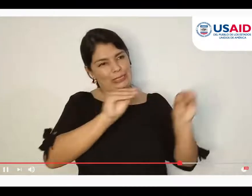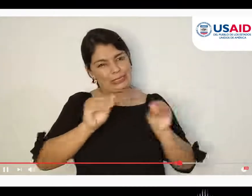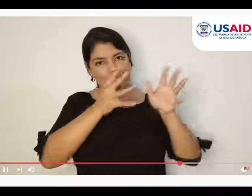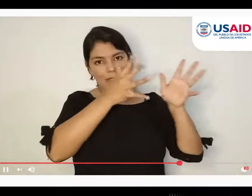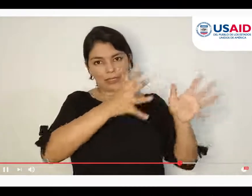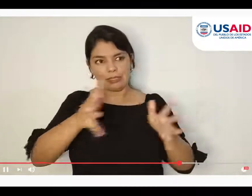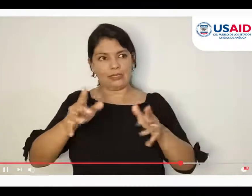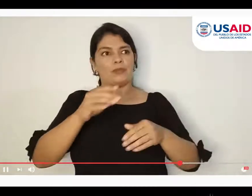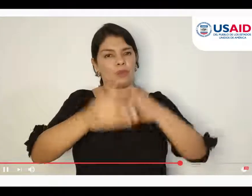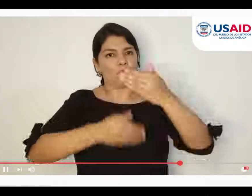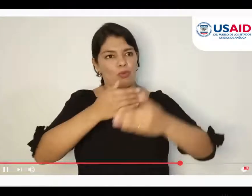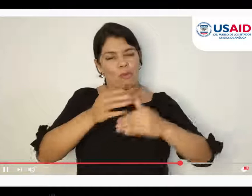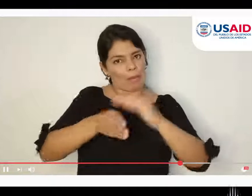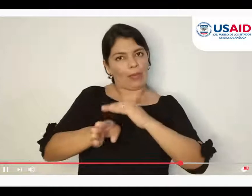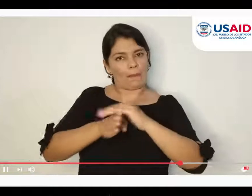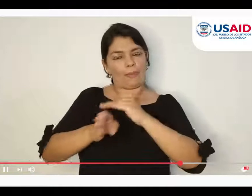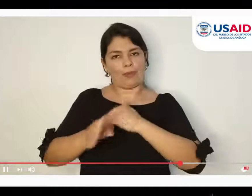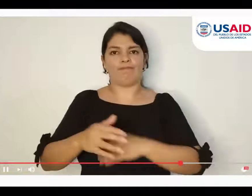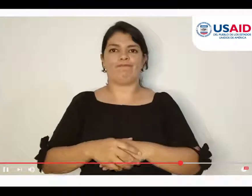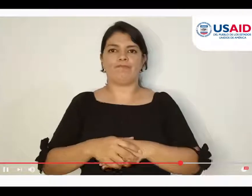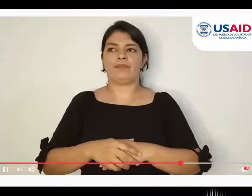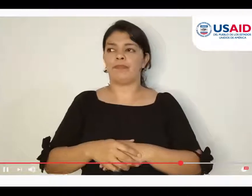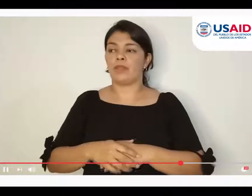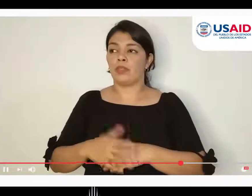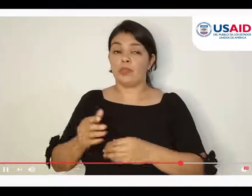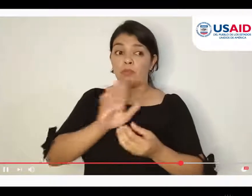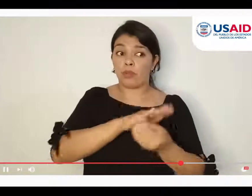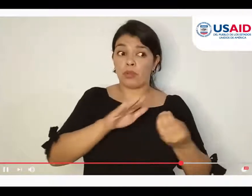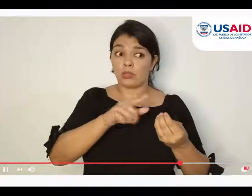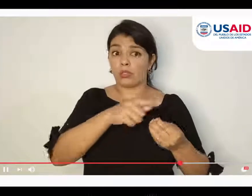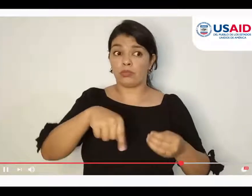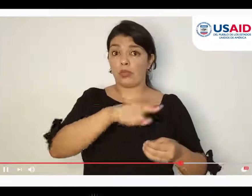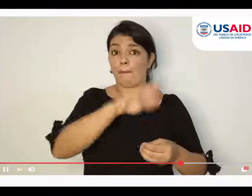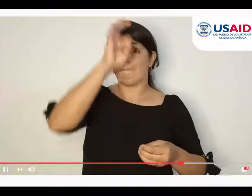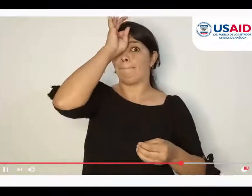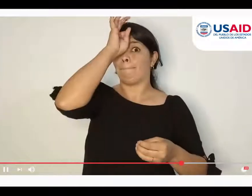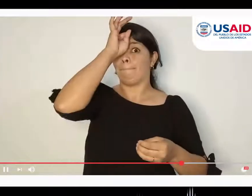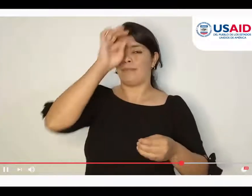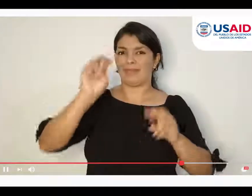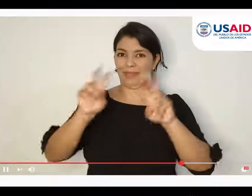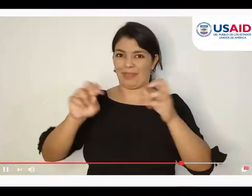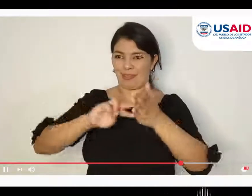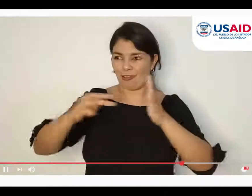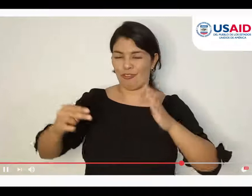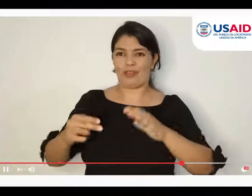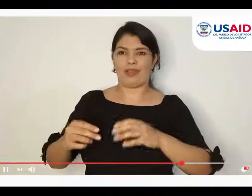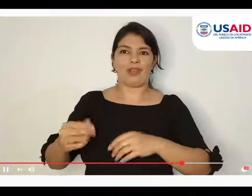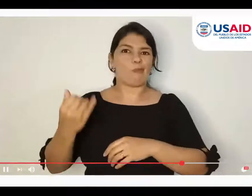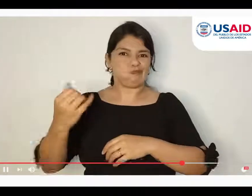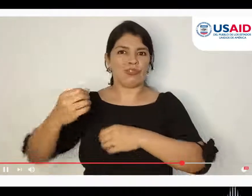la población, pues el tema de dar a conocer este tipo de tecnologías que existen para el uso